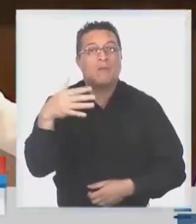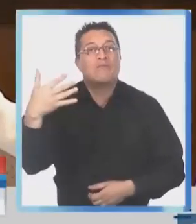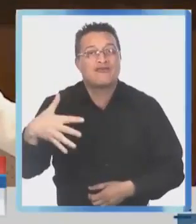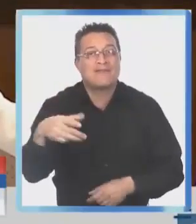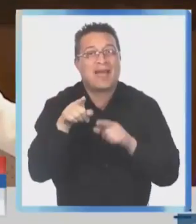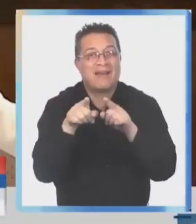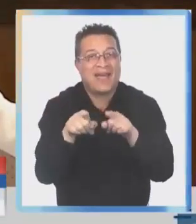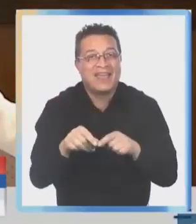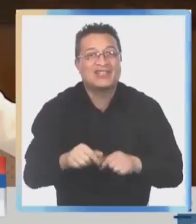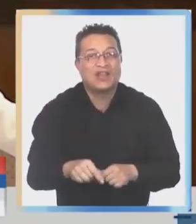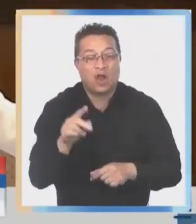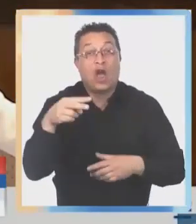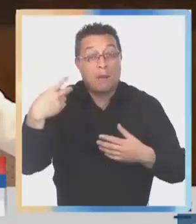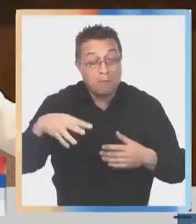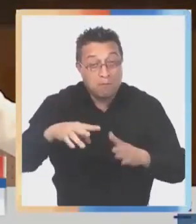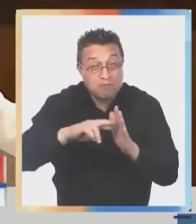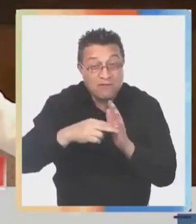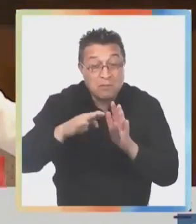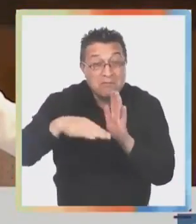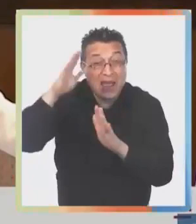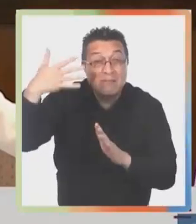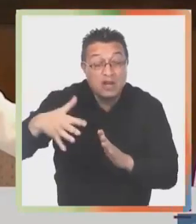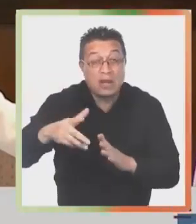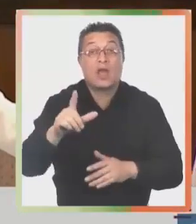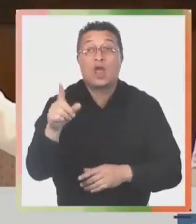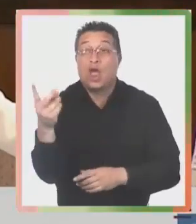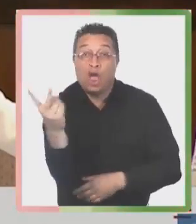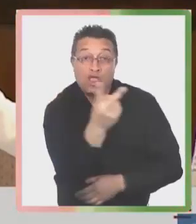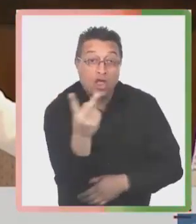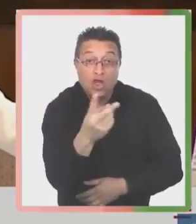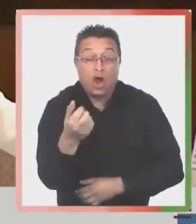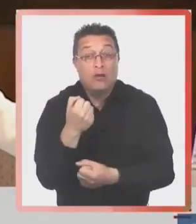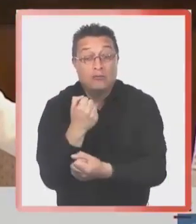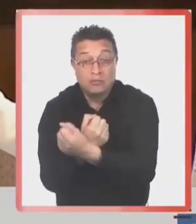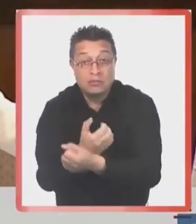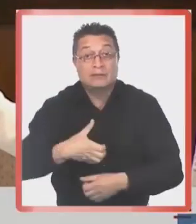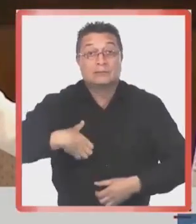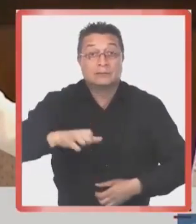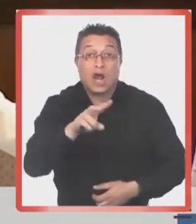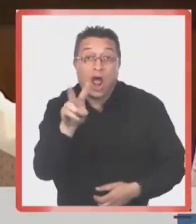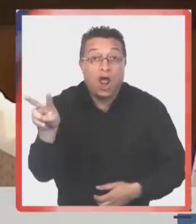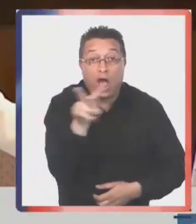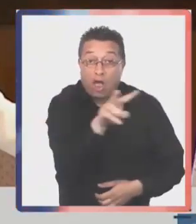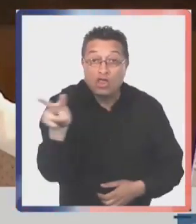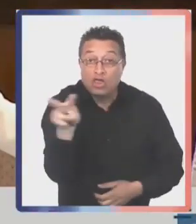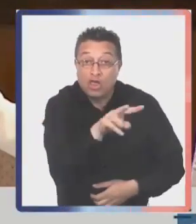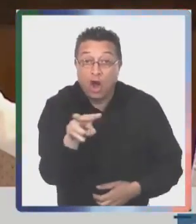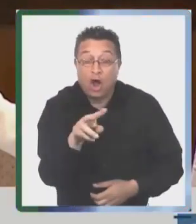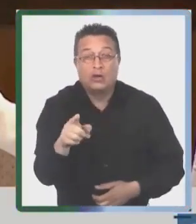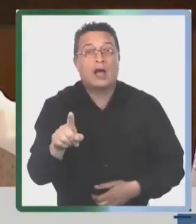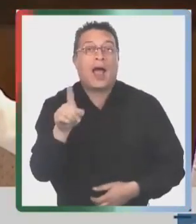temas semánticos. Me importan los temas sustantivos. Y en los temas sustantivos,